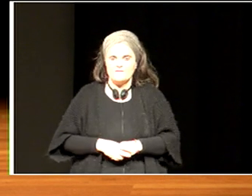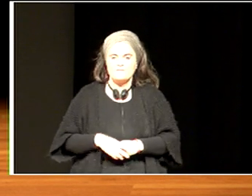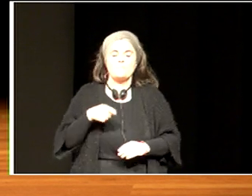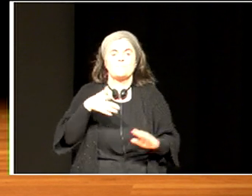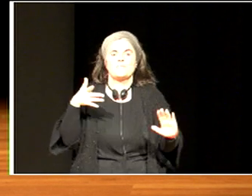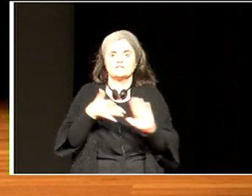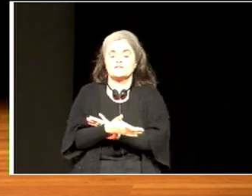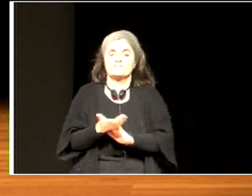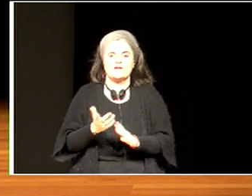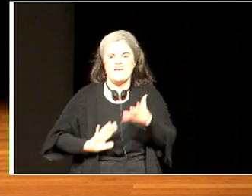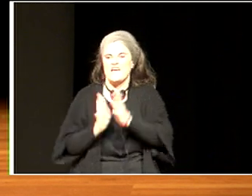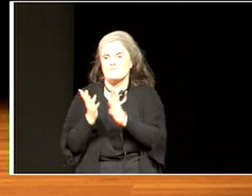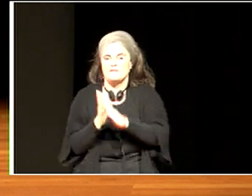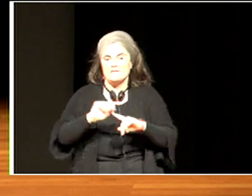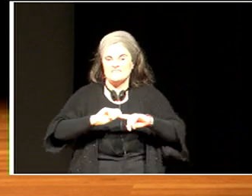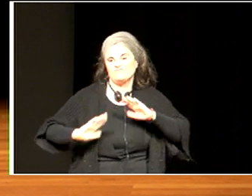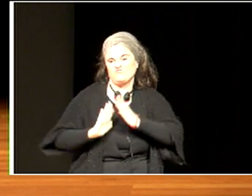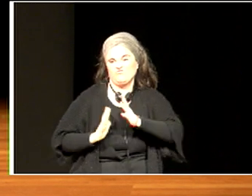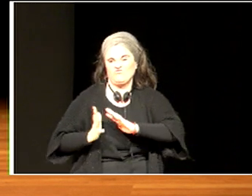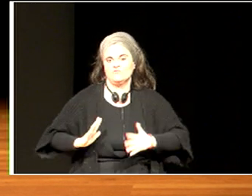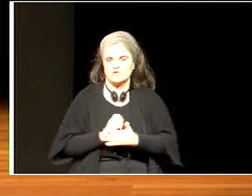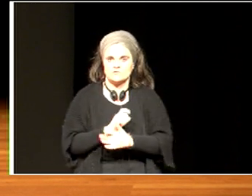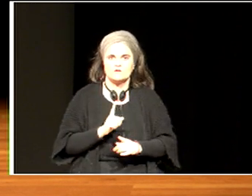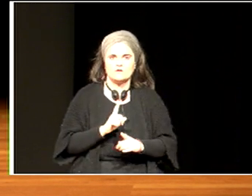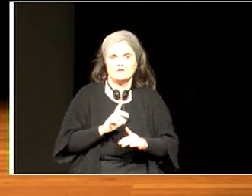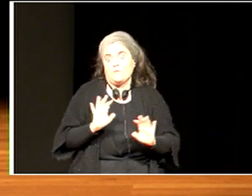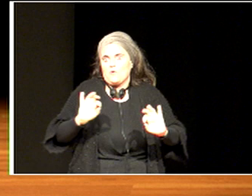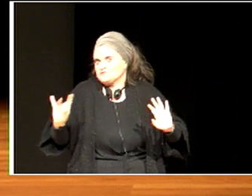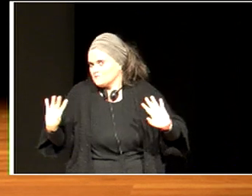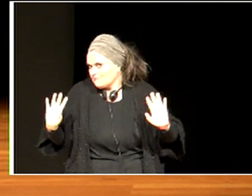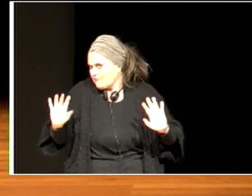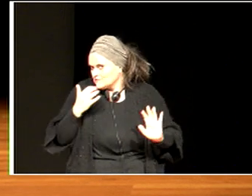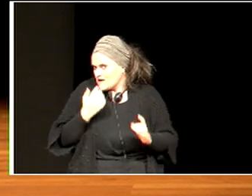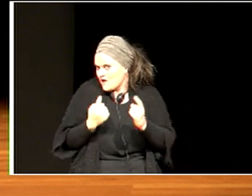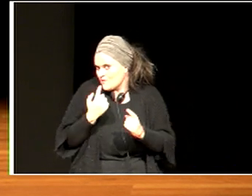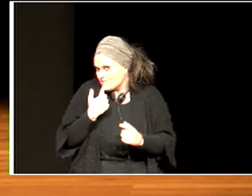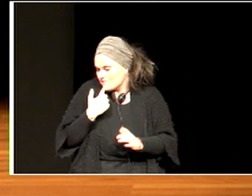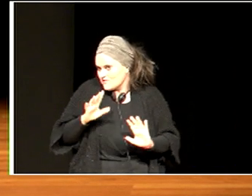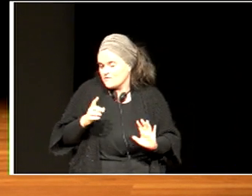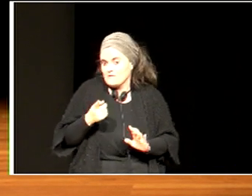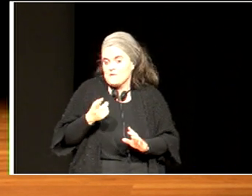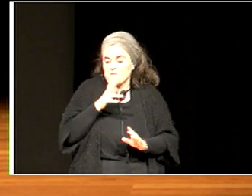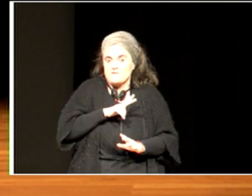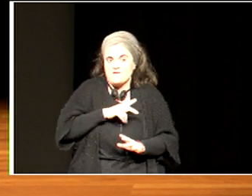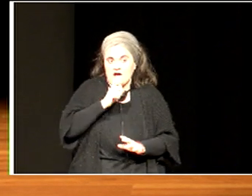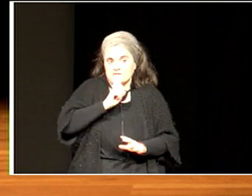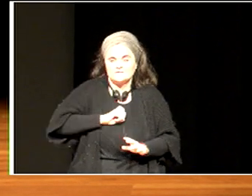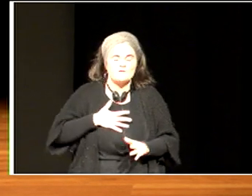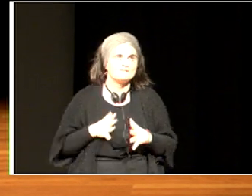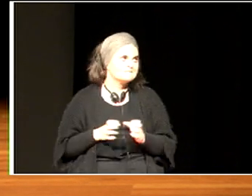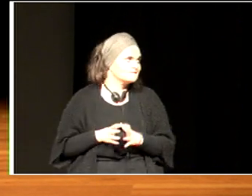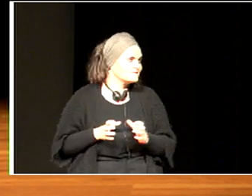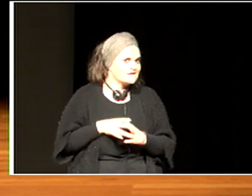diciendo que vayamos a quemar todos los materiales buenos y si alguien lo hace lo de quemarlos que me avise por dios ten una gana de un